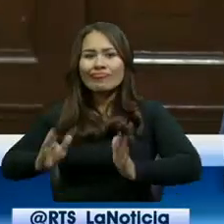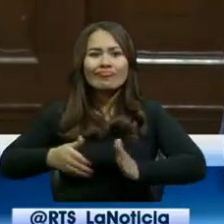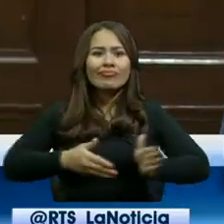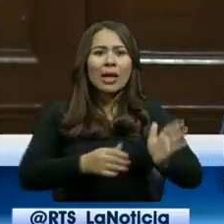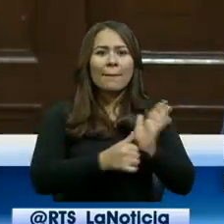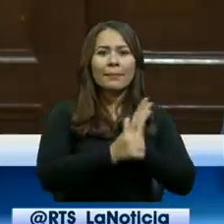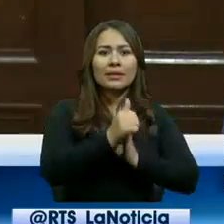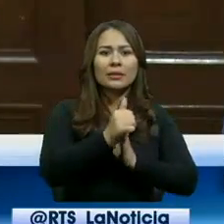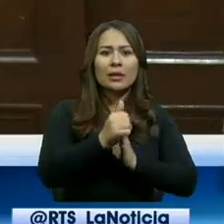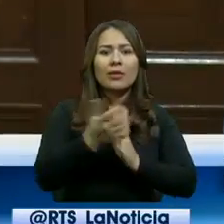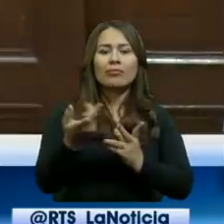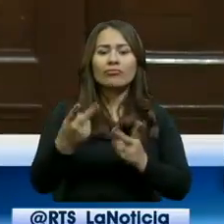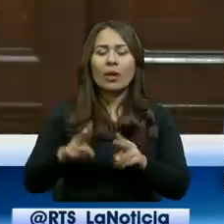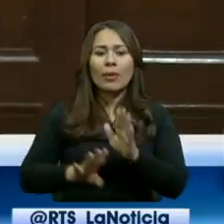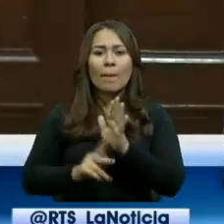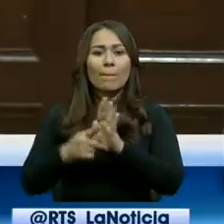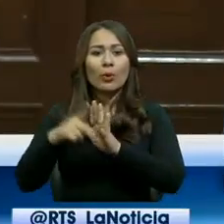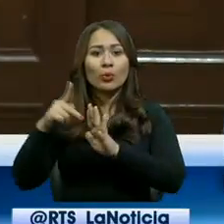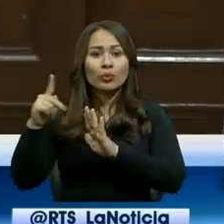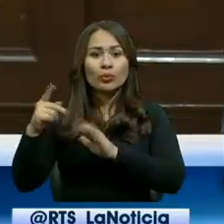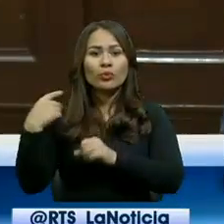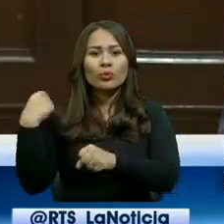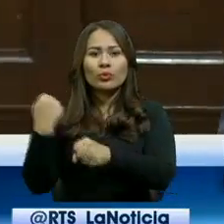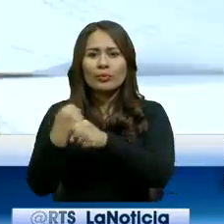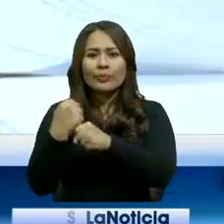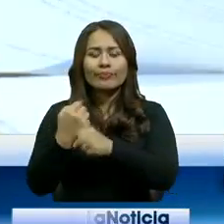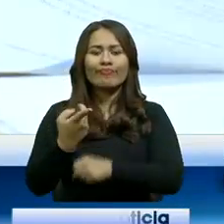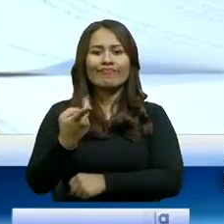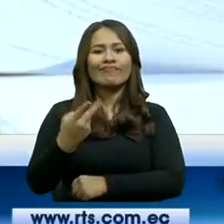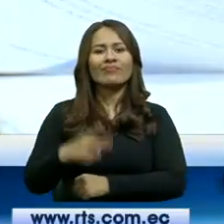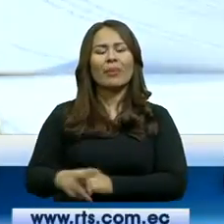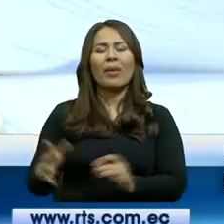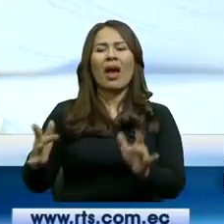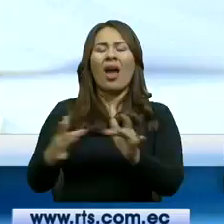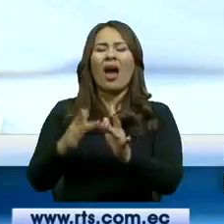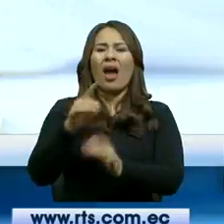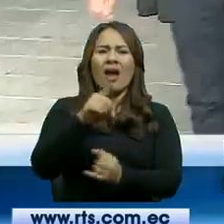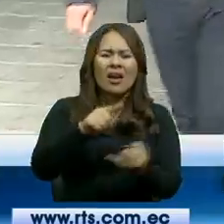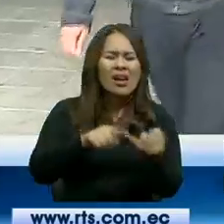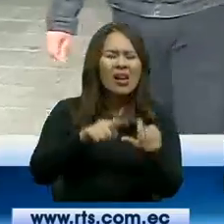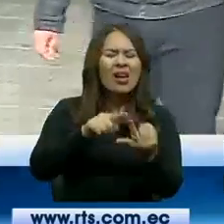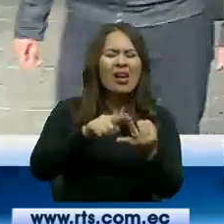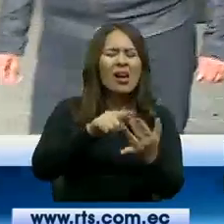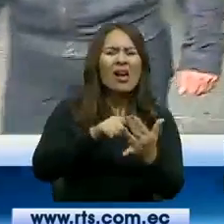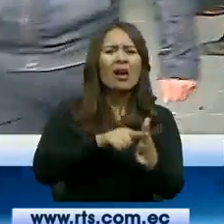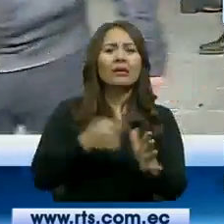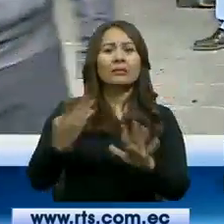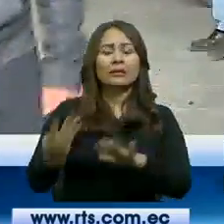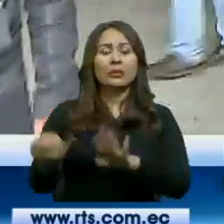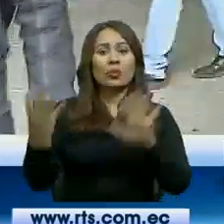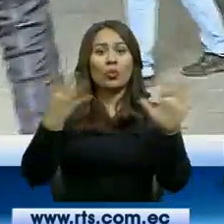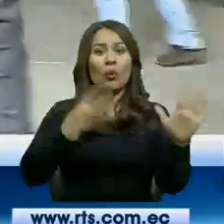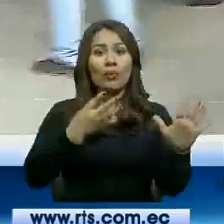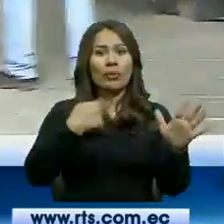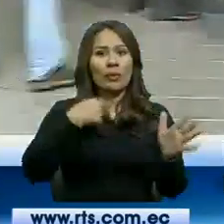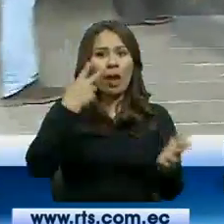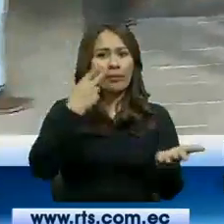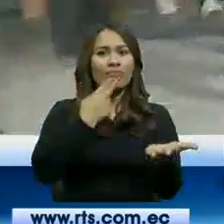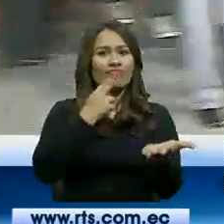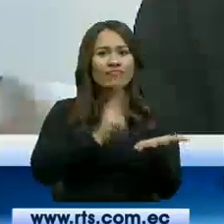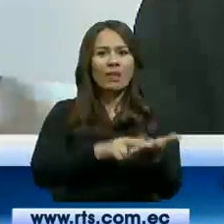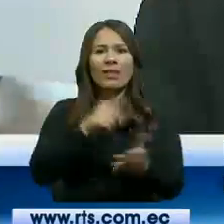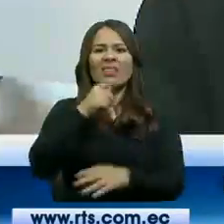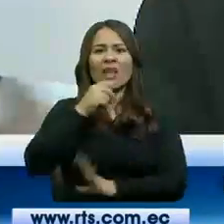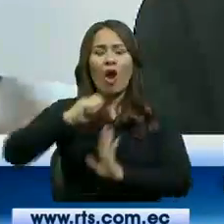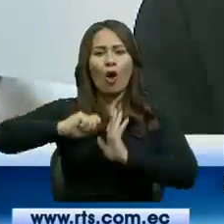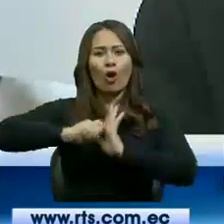Ministerio de Coordinación de la Producción, Empleo y Competitividad. En el noveno elemento, la fiscal Salazar incluye el acta de posesión del